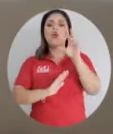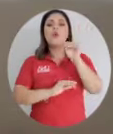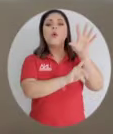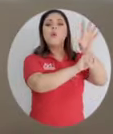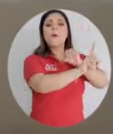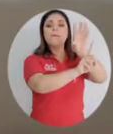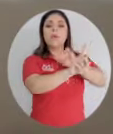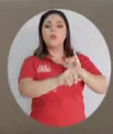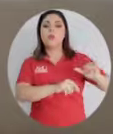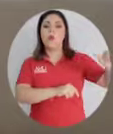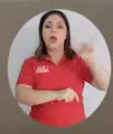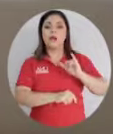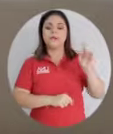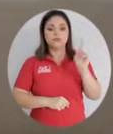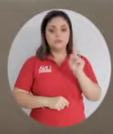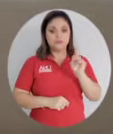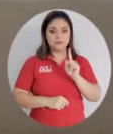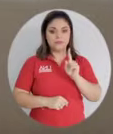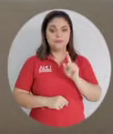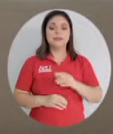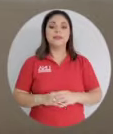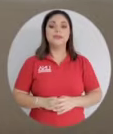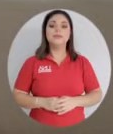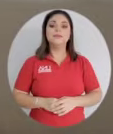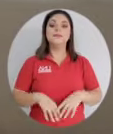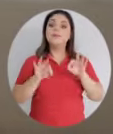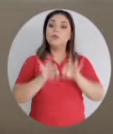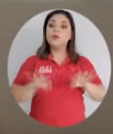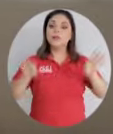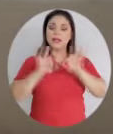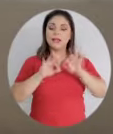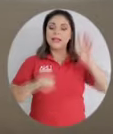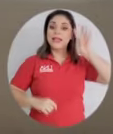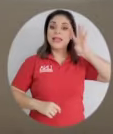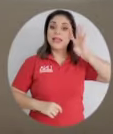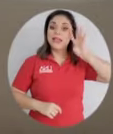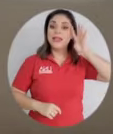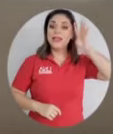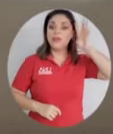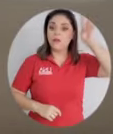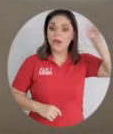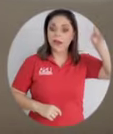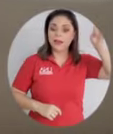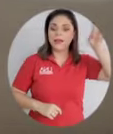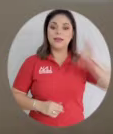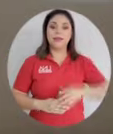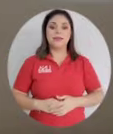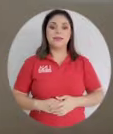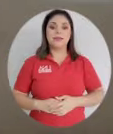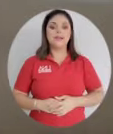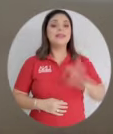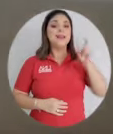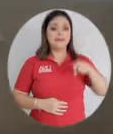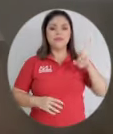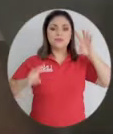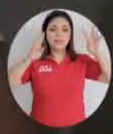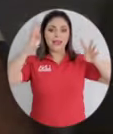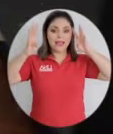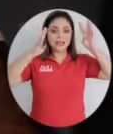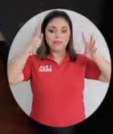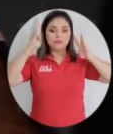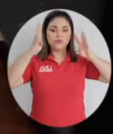mundo hace. Y aquí hay un tilín que se le hace a la innovación. Tal vez es el momento en que tenemos que ser más